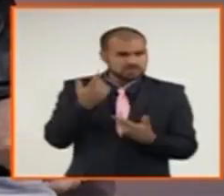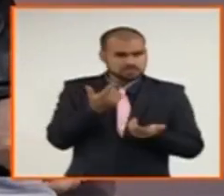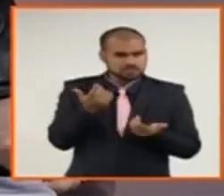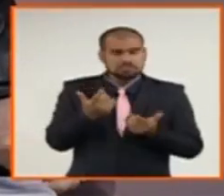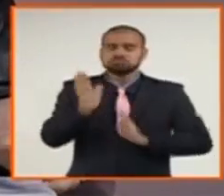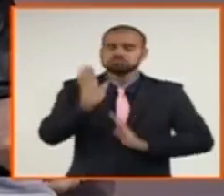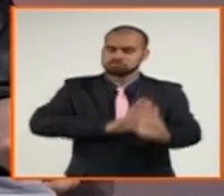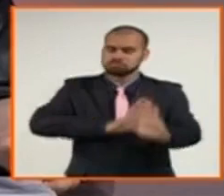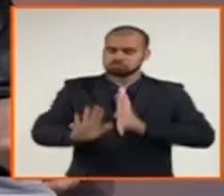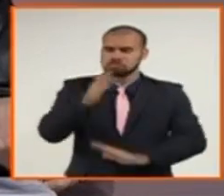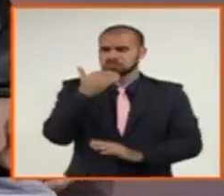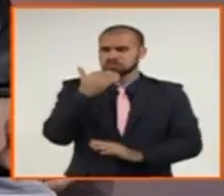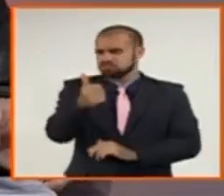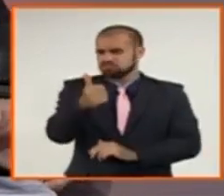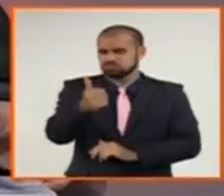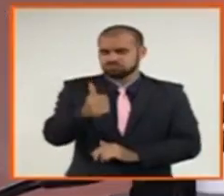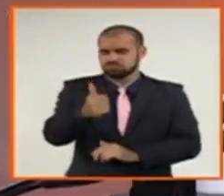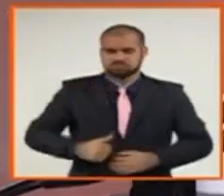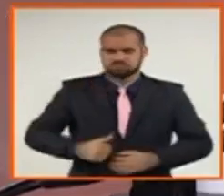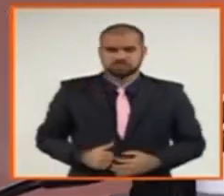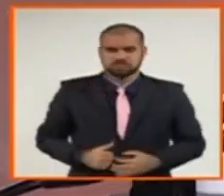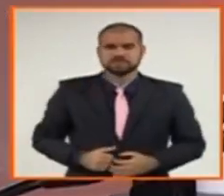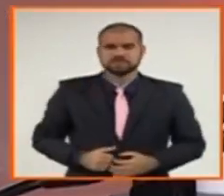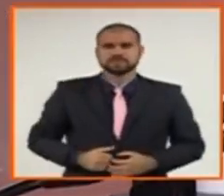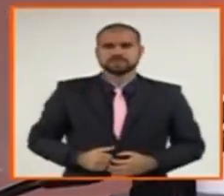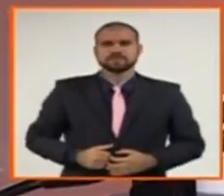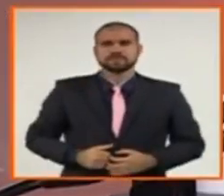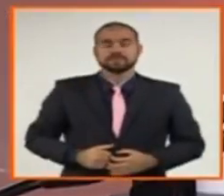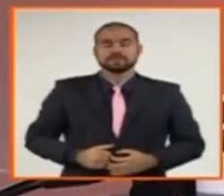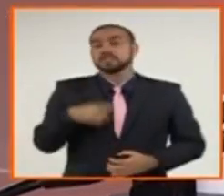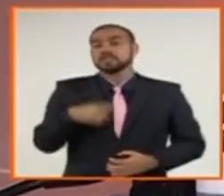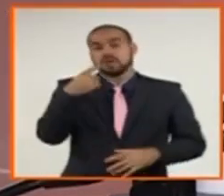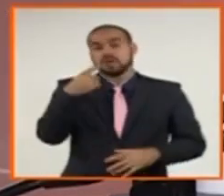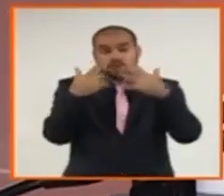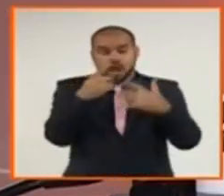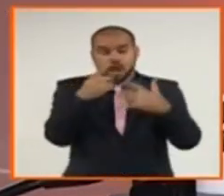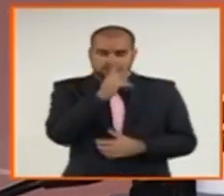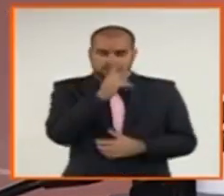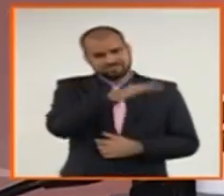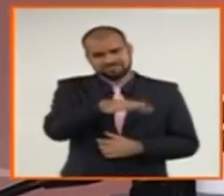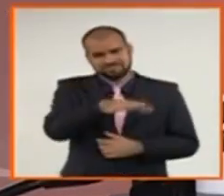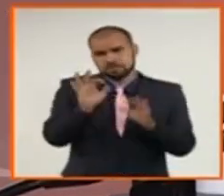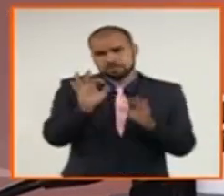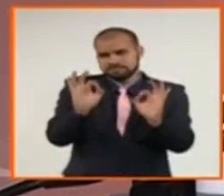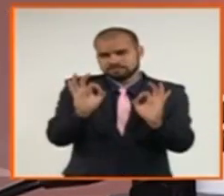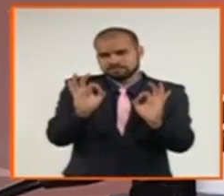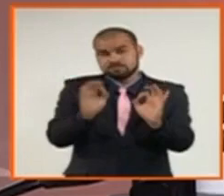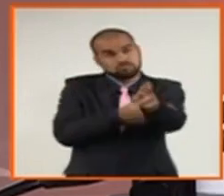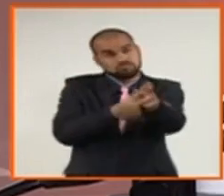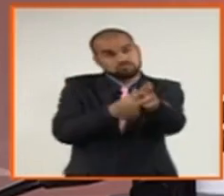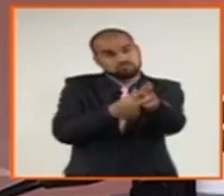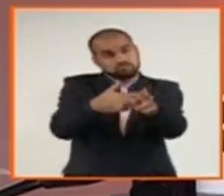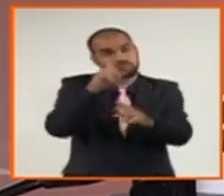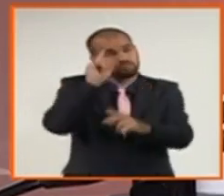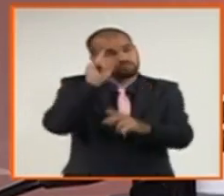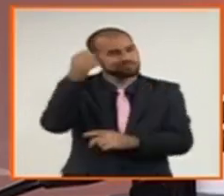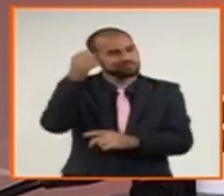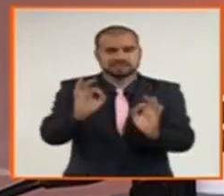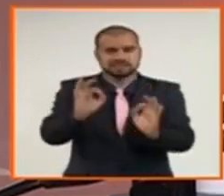felices en el Día del Amor y la Amistad. Nada más importante que un niño, es una frase que para siempre quedará como parte de lo